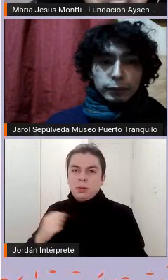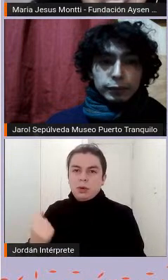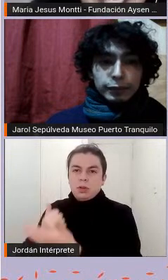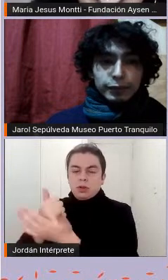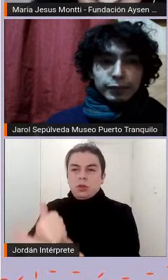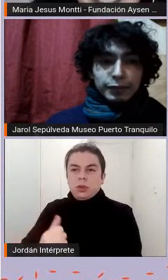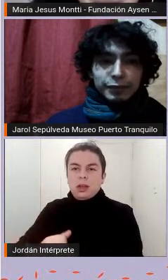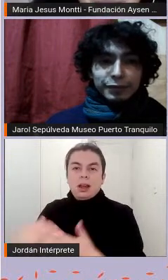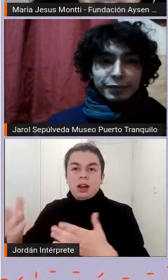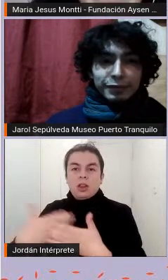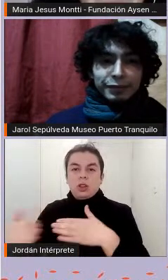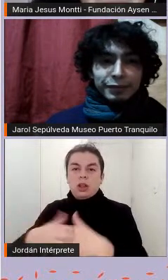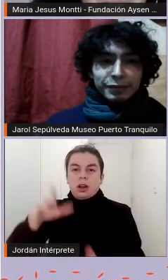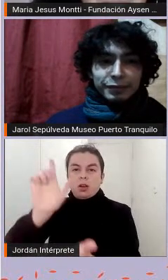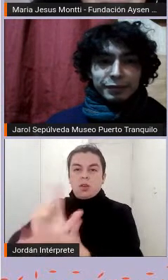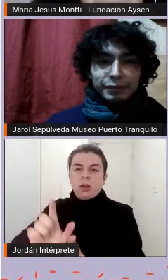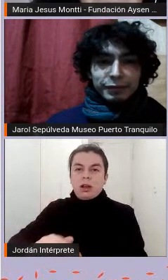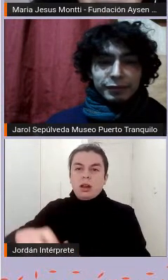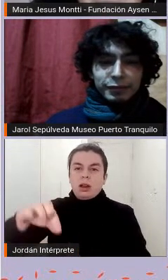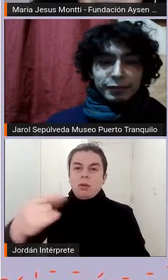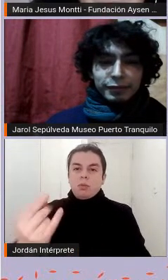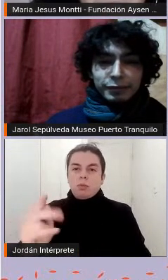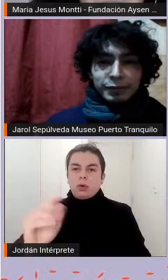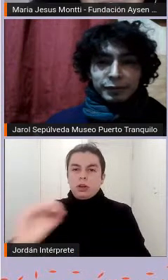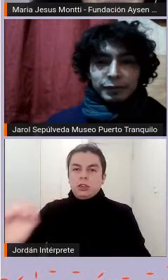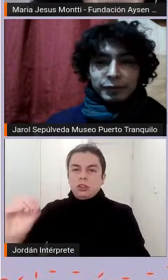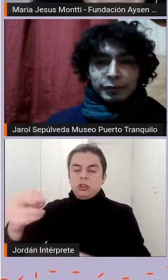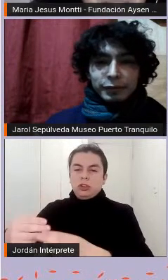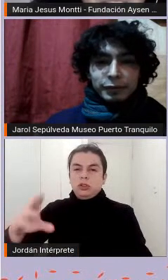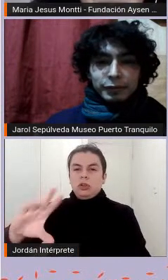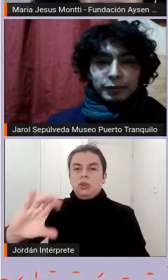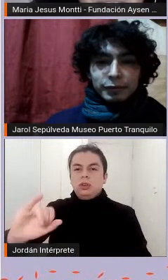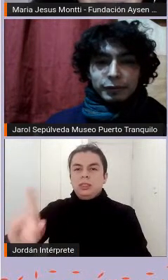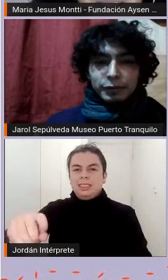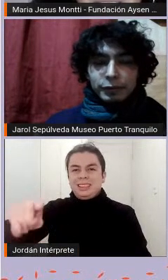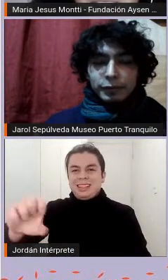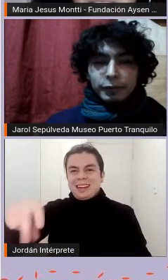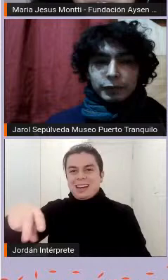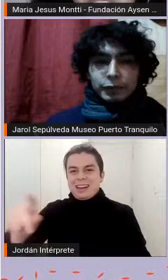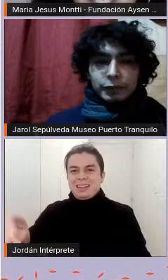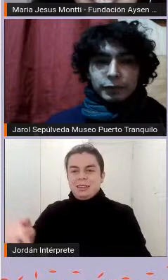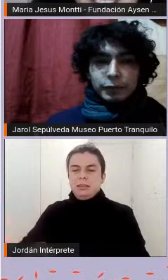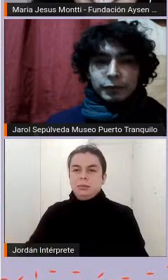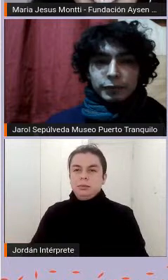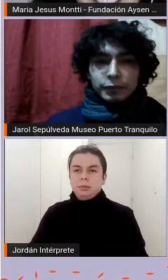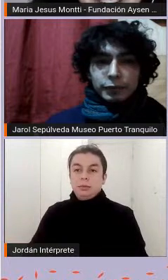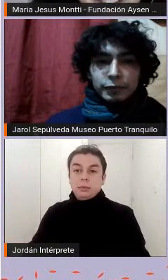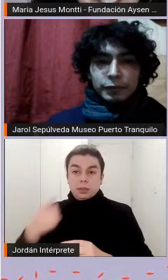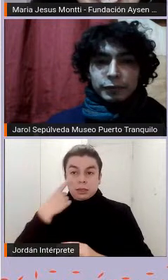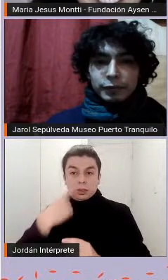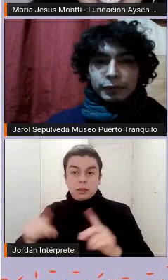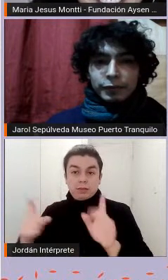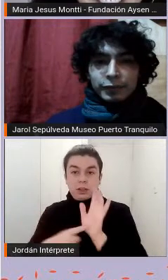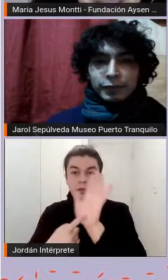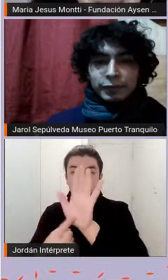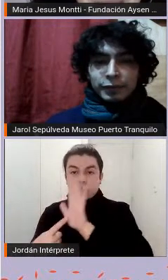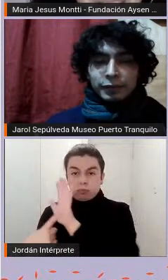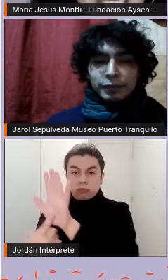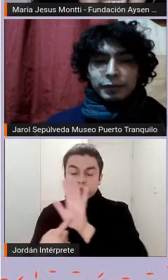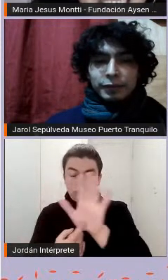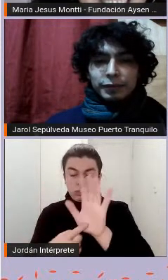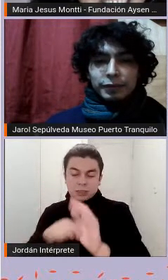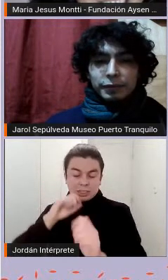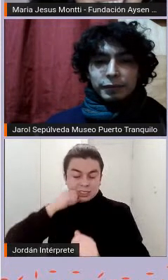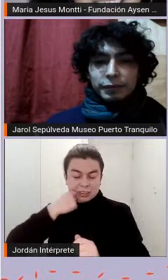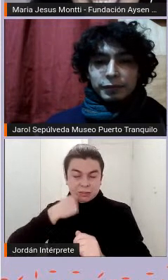esta historia, a mí me gustaría mostrarles estas imágenes. Son varias noticias. No sé si los que están viendo